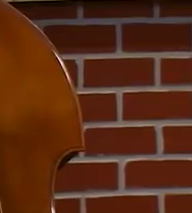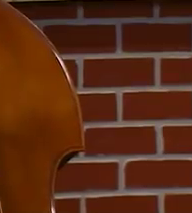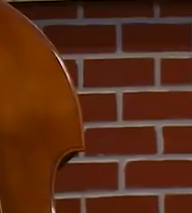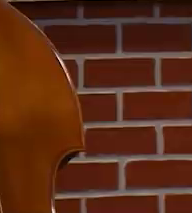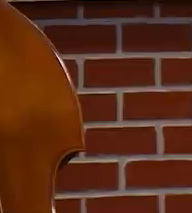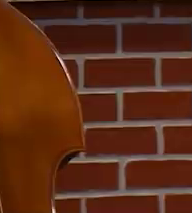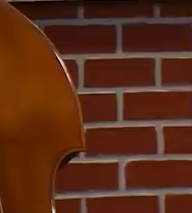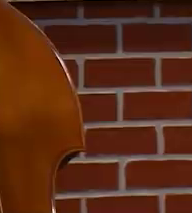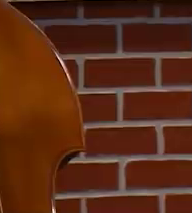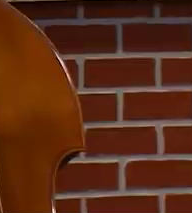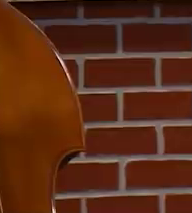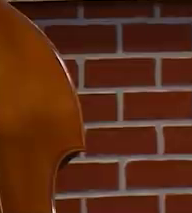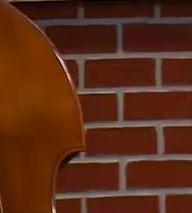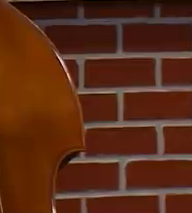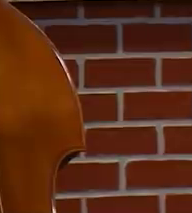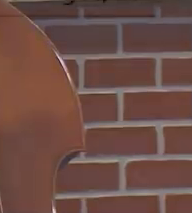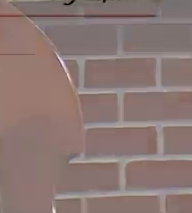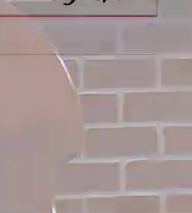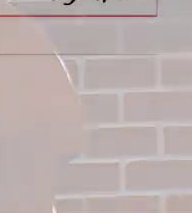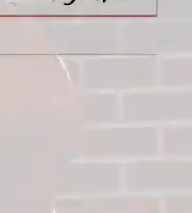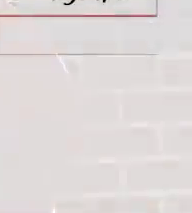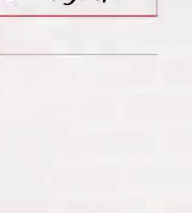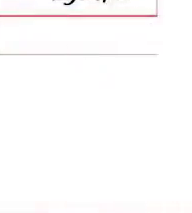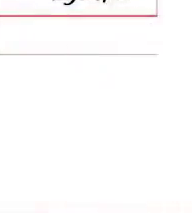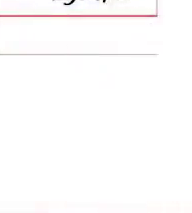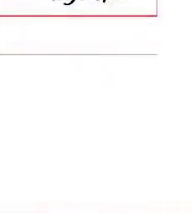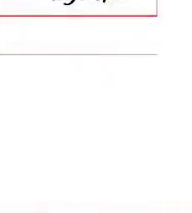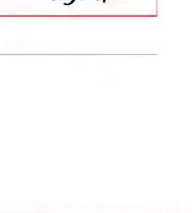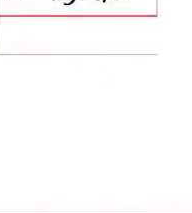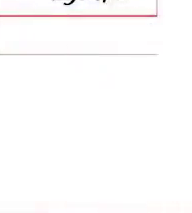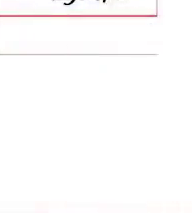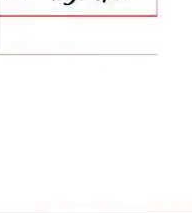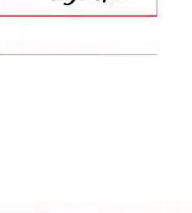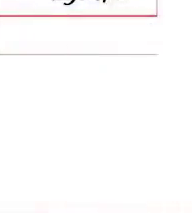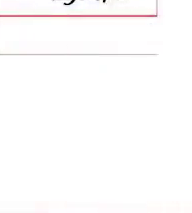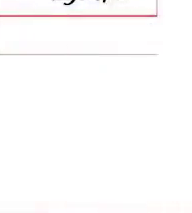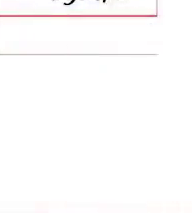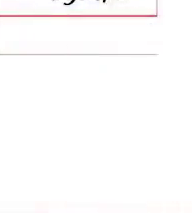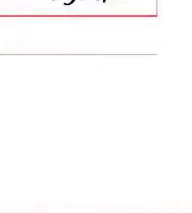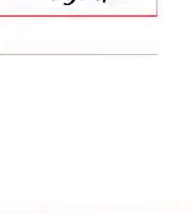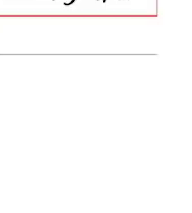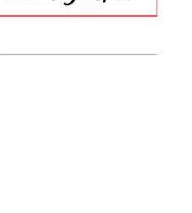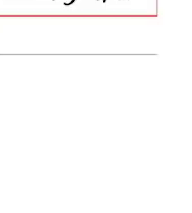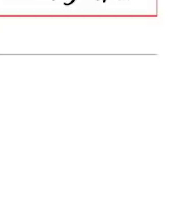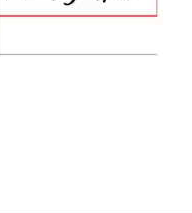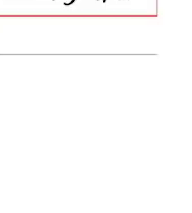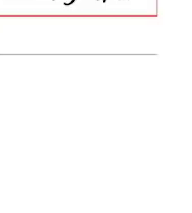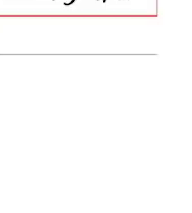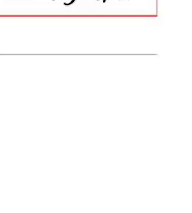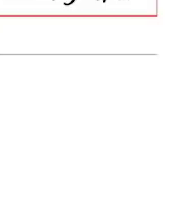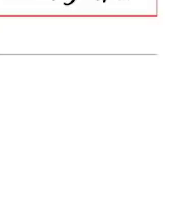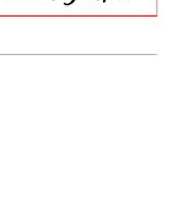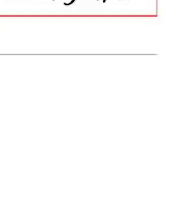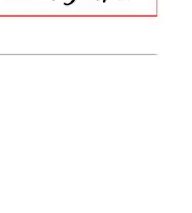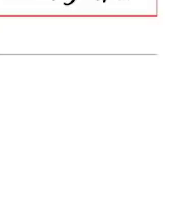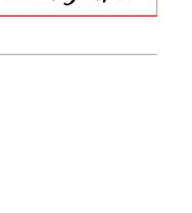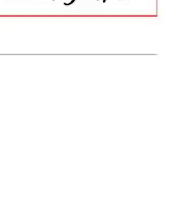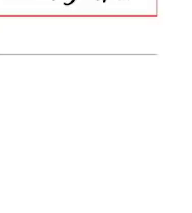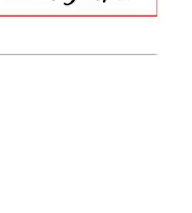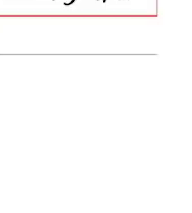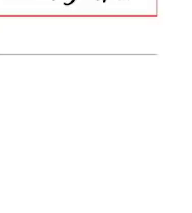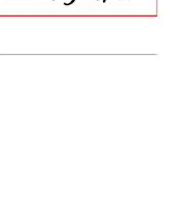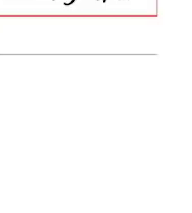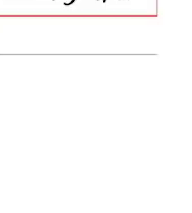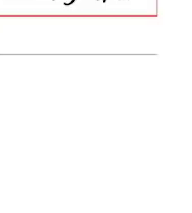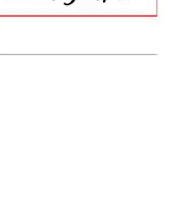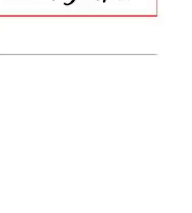programa pasado aprendimos que el puntillo añade la mitad del valor de la nota. Una blanca con puntillo es una blanca